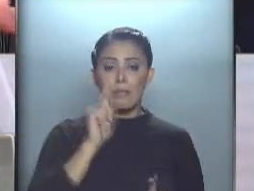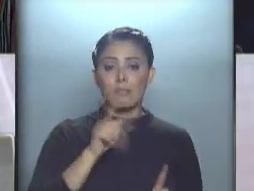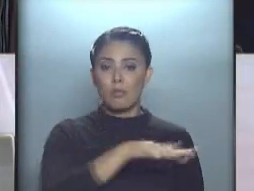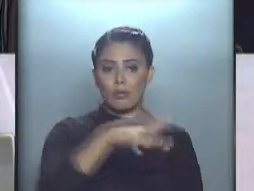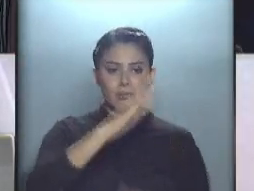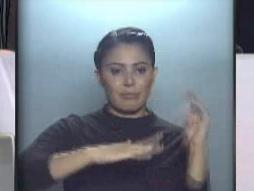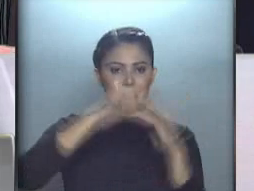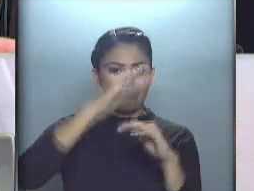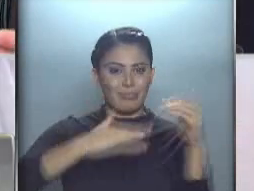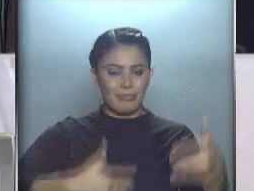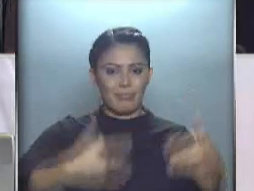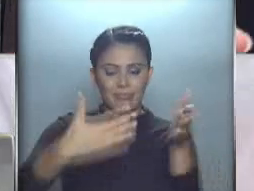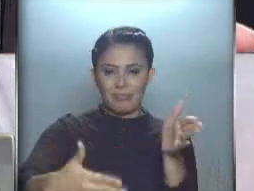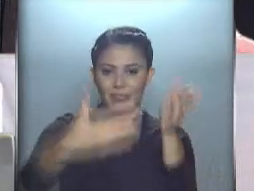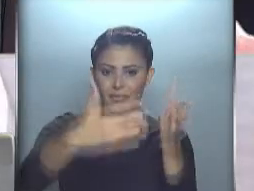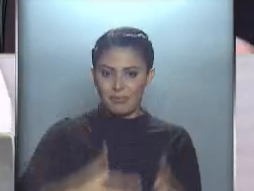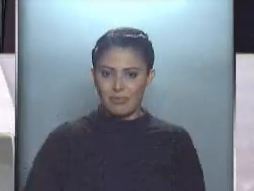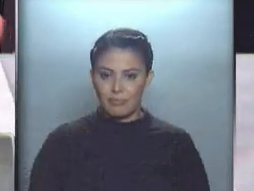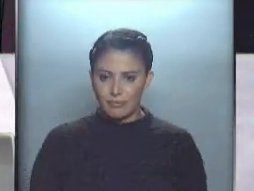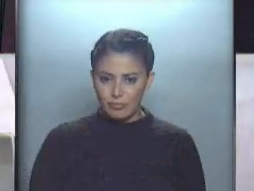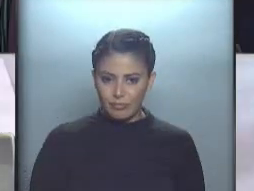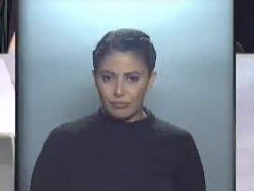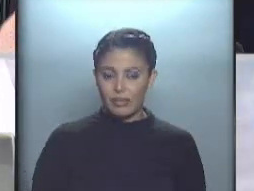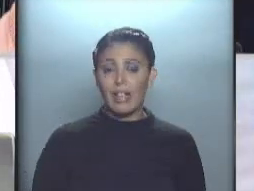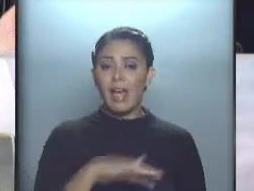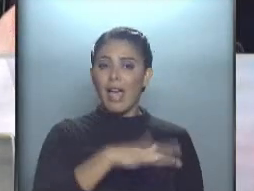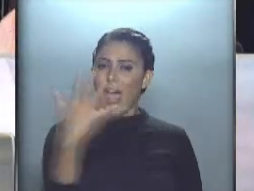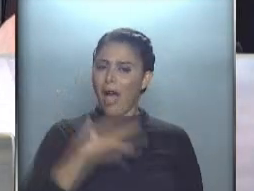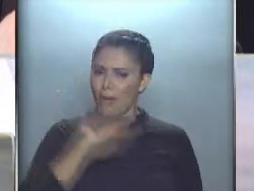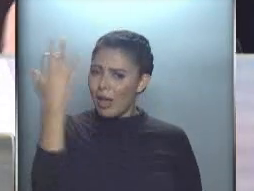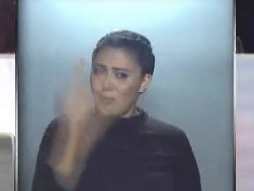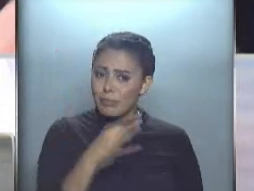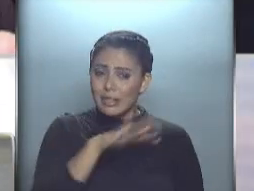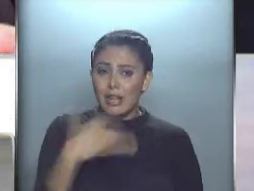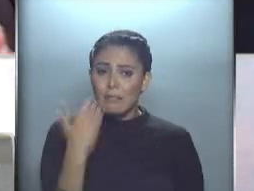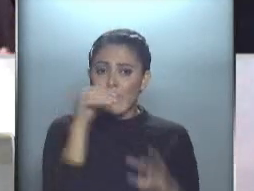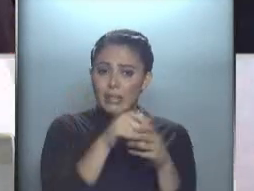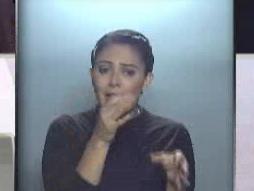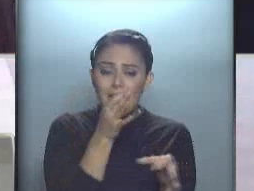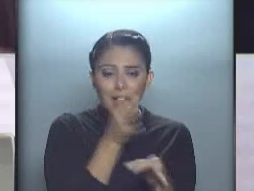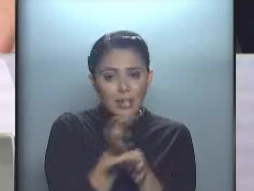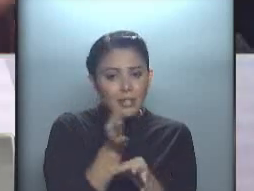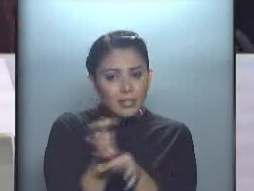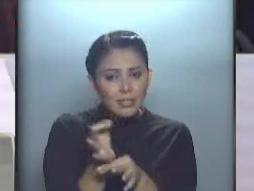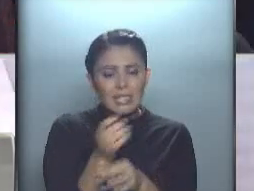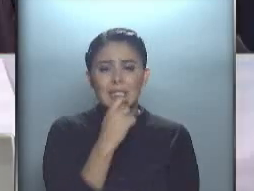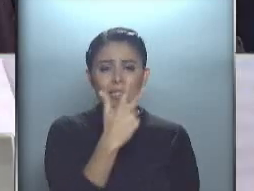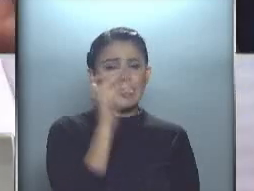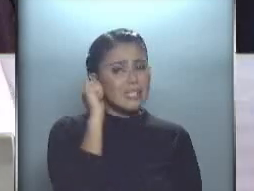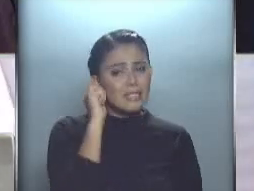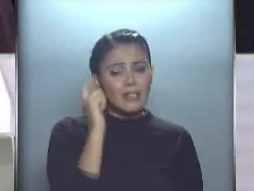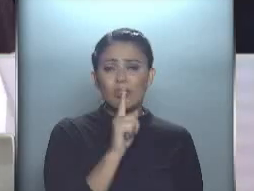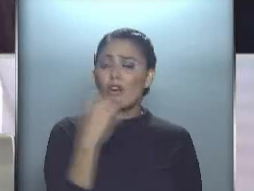No son aulas que sean apropiadas para que los chicos estudien ahí, para iniciales, para sala de tres. Los chicos tienen que hacer